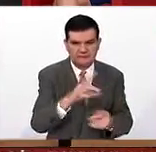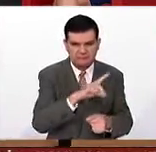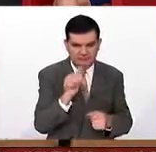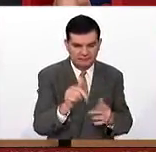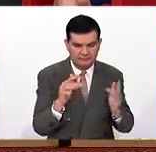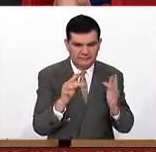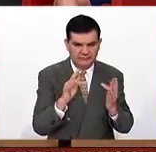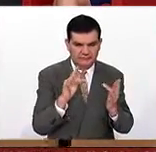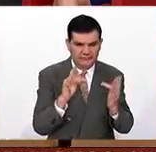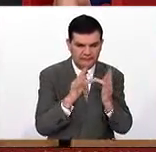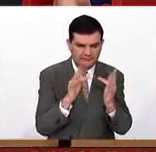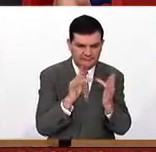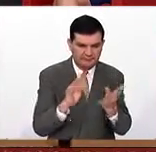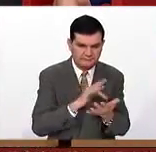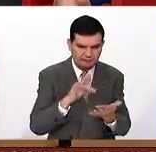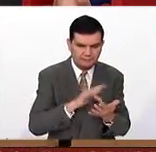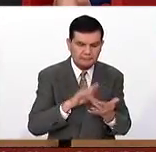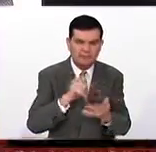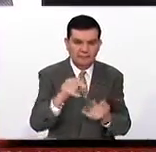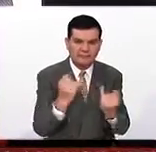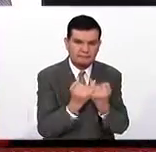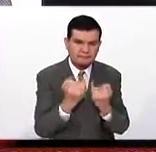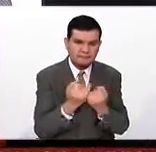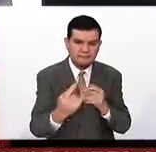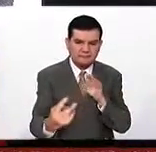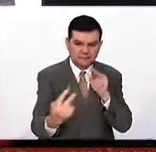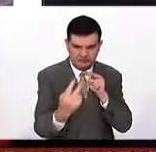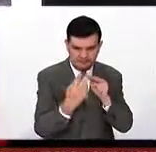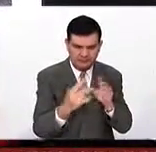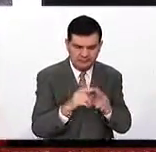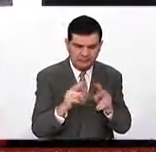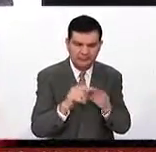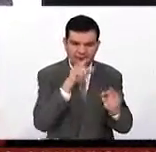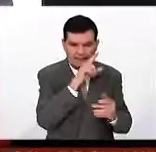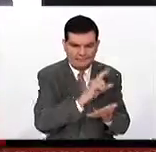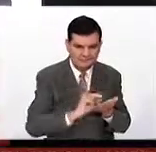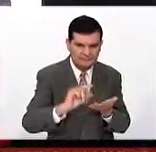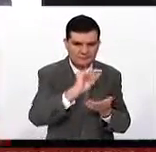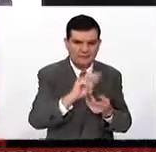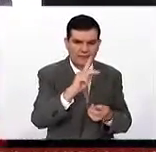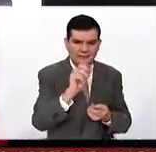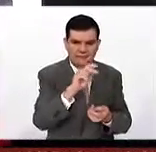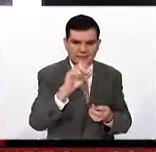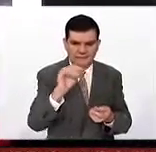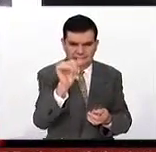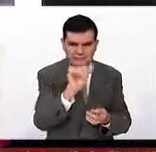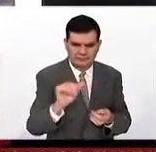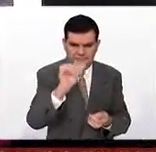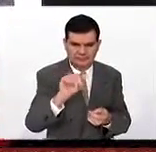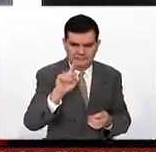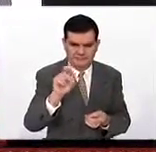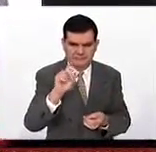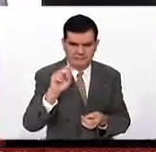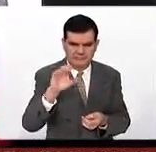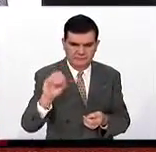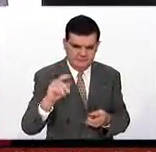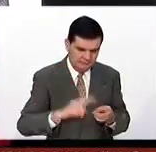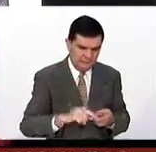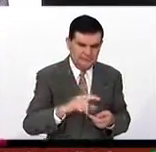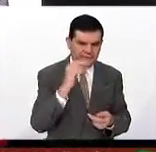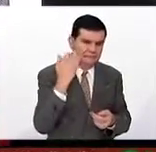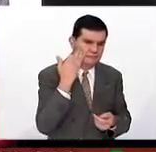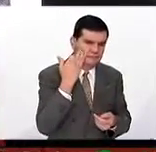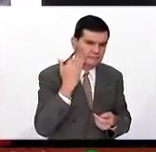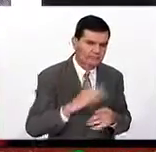digital les invitamos a que nos visiten estamos en twitter profeco y por otra parte estamos en